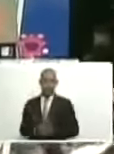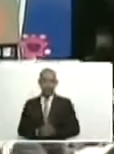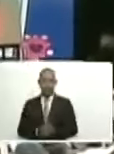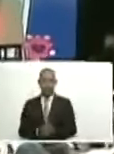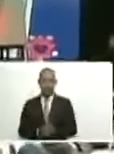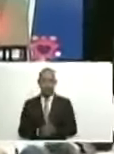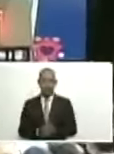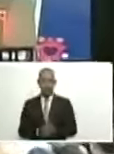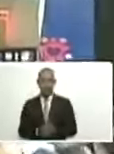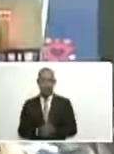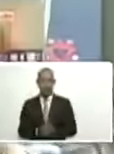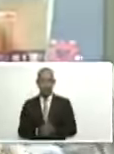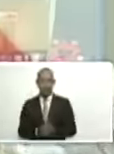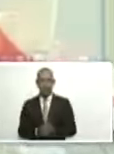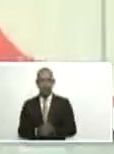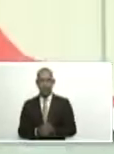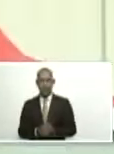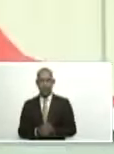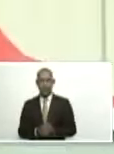Ah, Nacaona, ¿qué te parece?